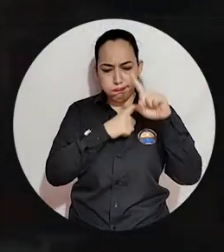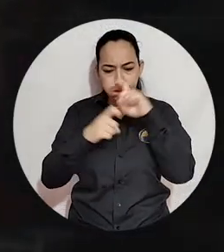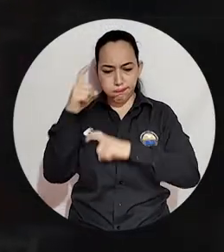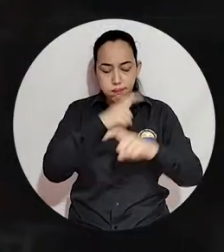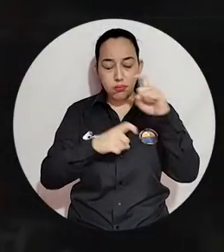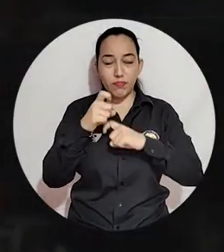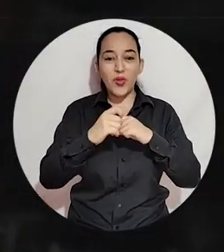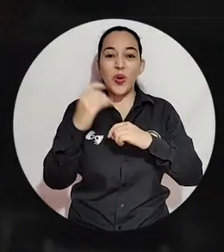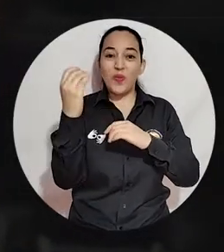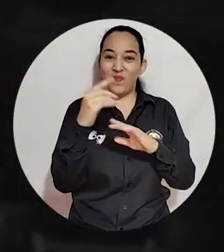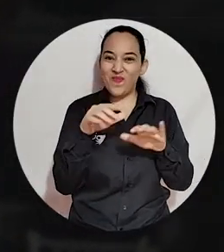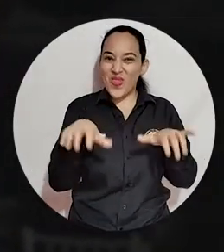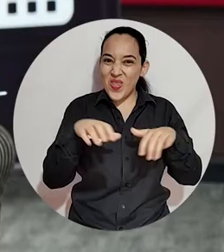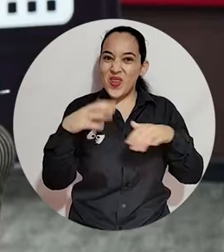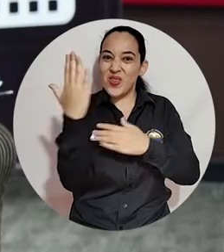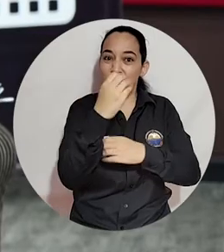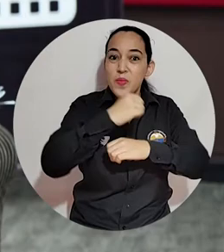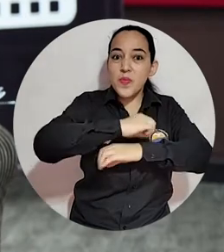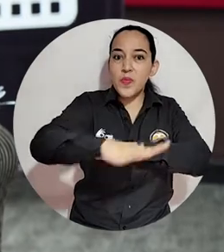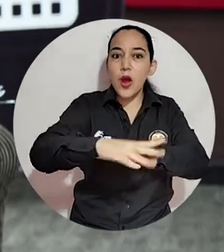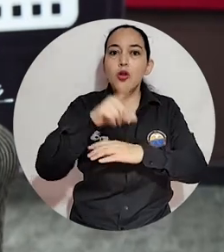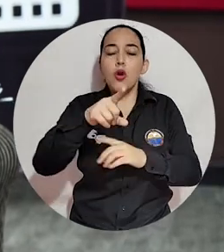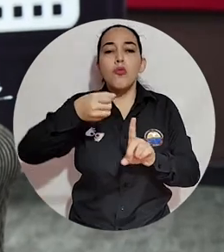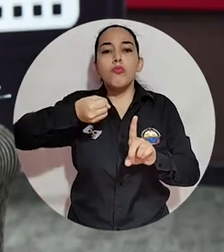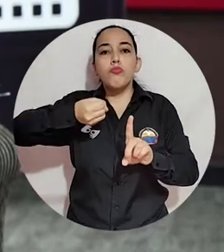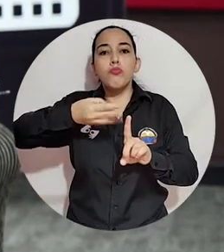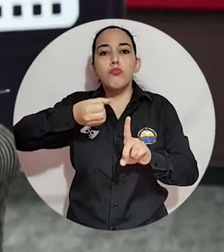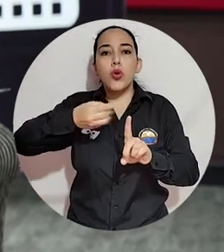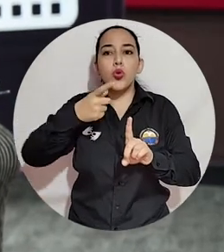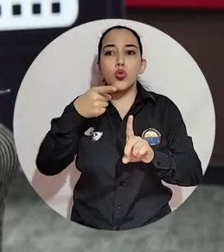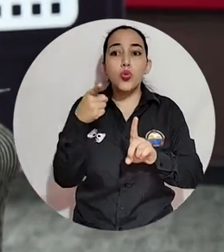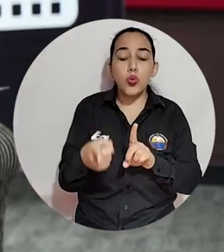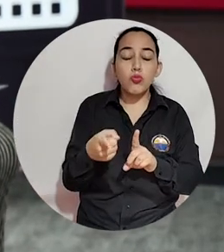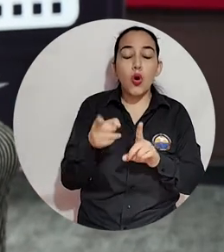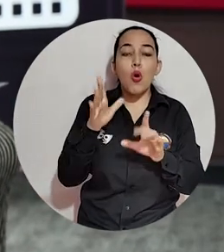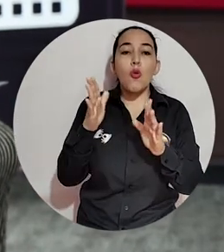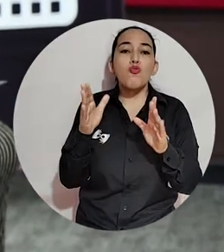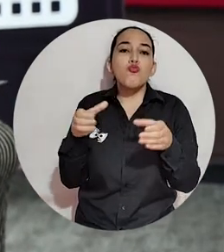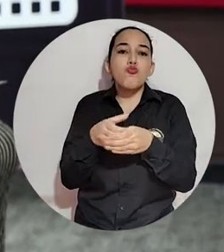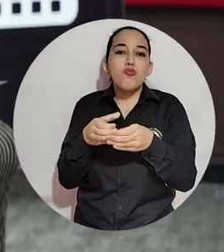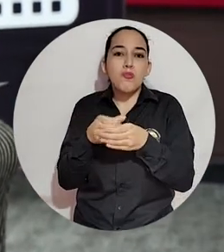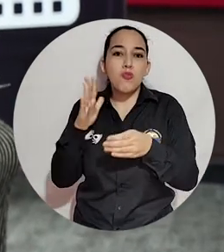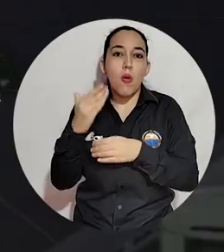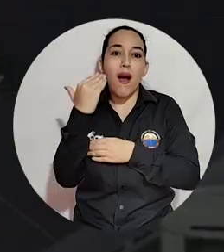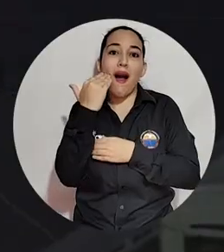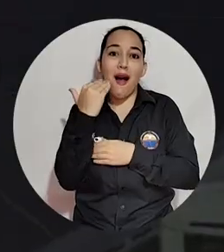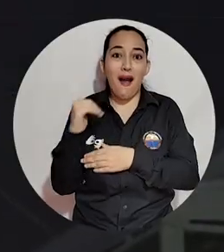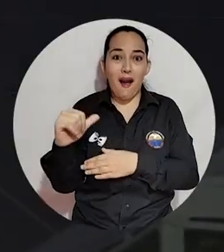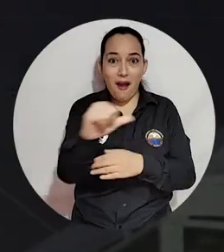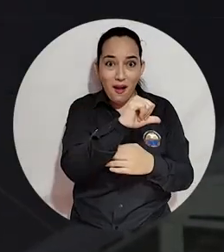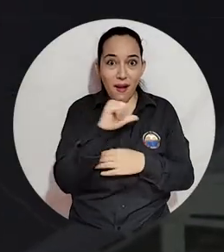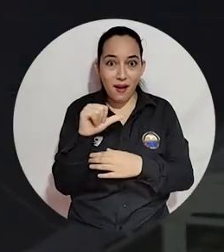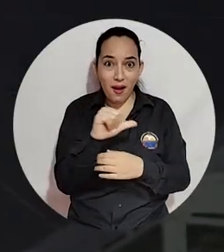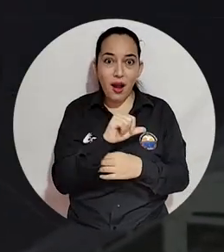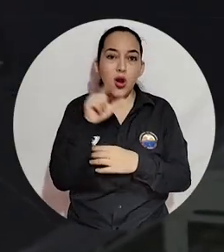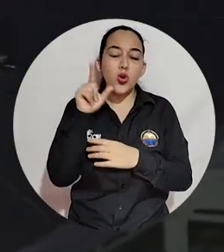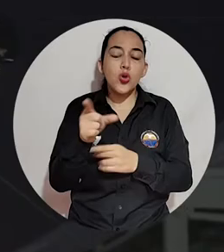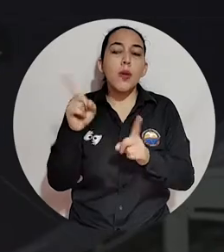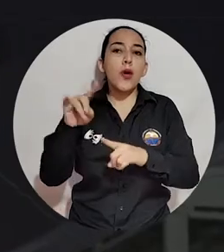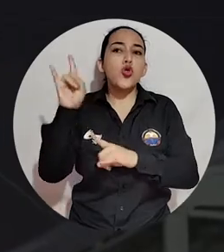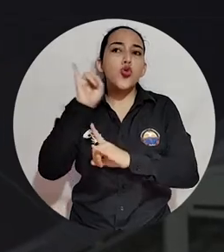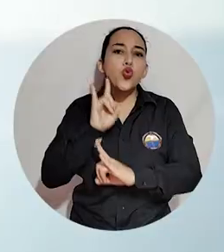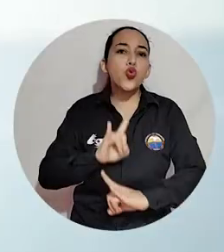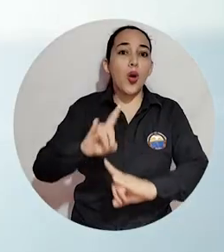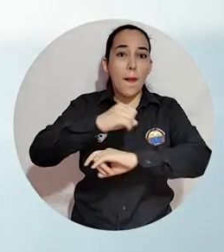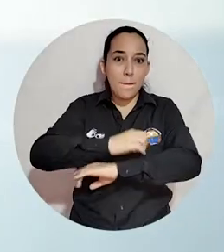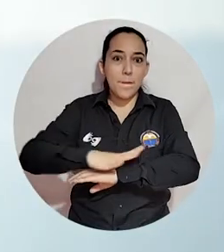idea. El Festival Cine al Mar también contó con el conversatorio llamado Lo que espera la sociedad de las madres, una muestra musical denominada Sonidos